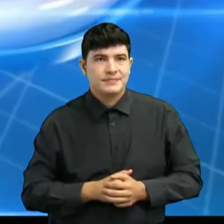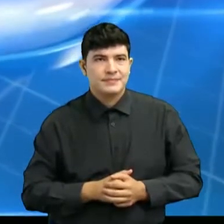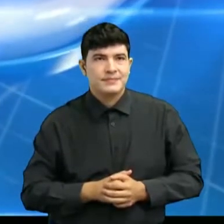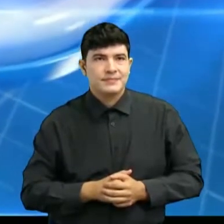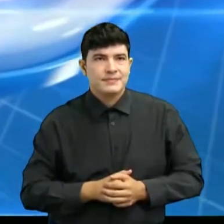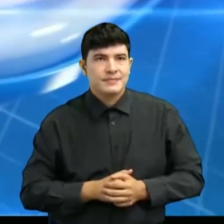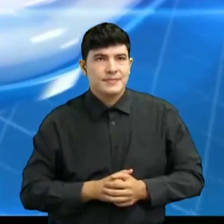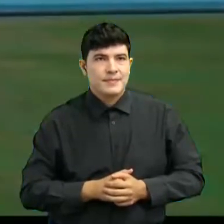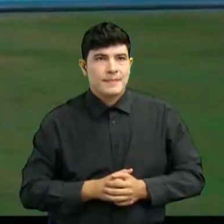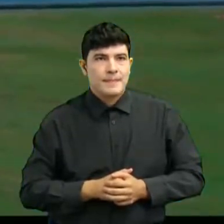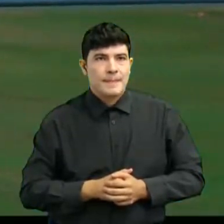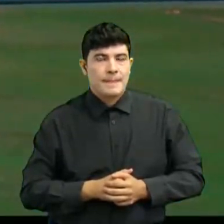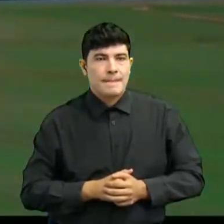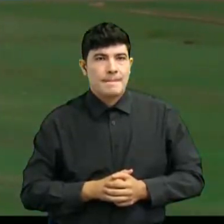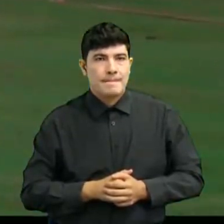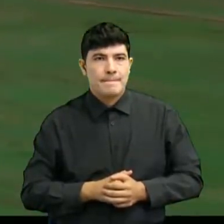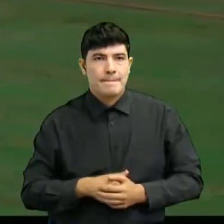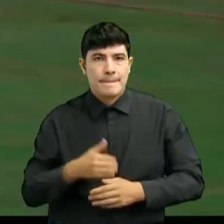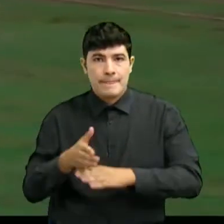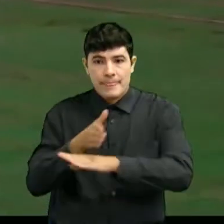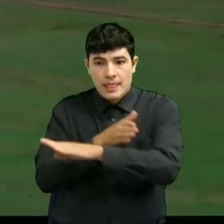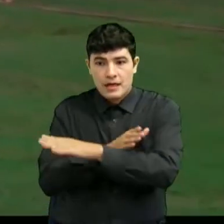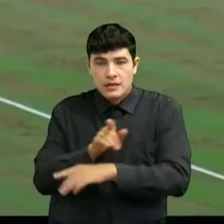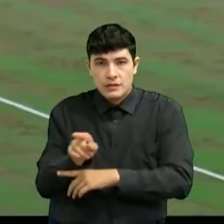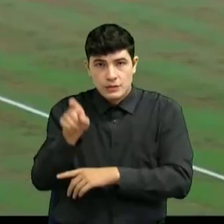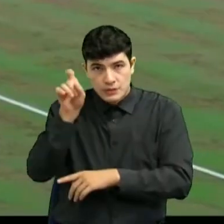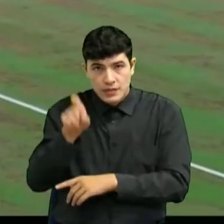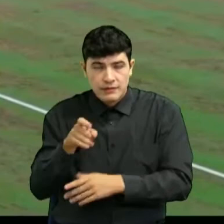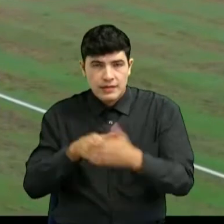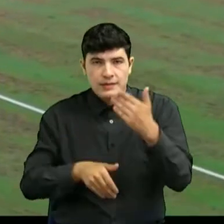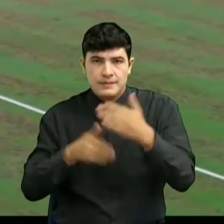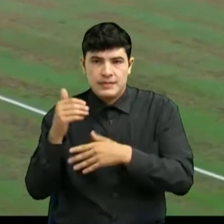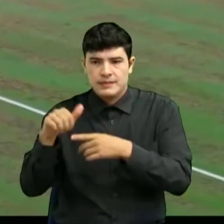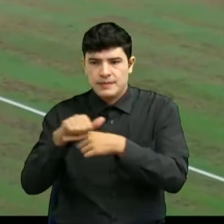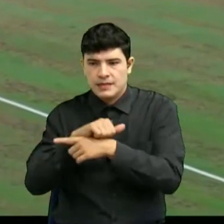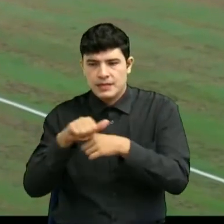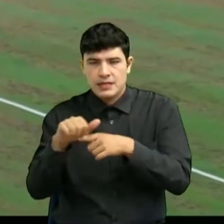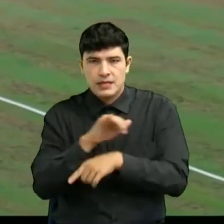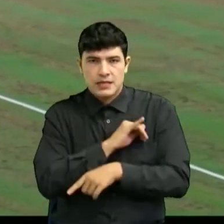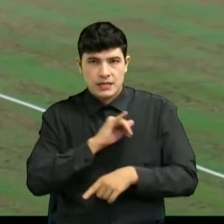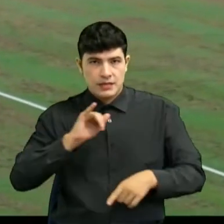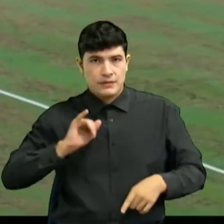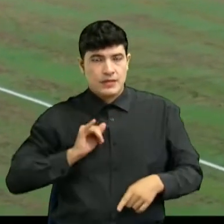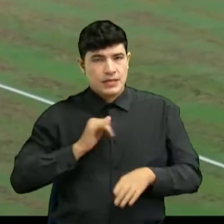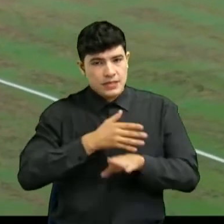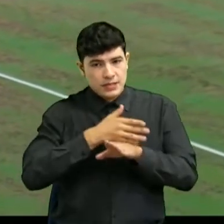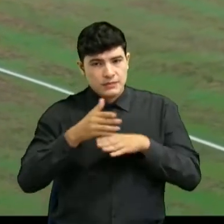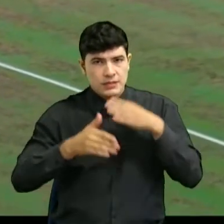se reinicie la liga. Antes de eso deberán entrenar de forma individual un par de semanas más para luego dar paso a las